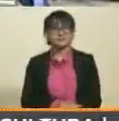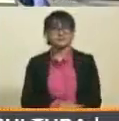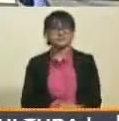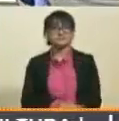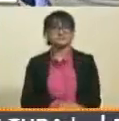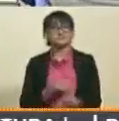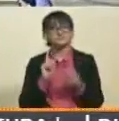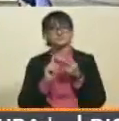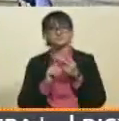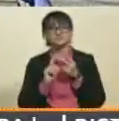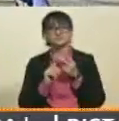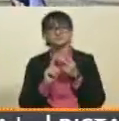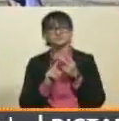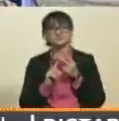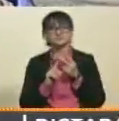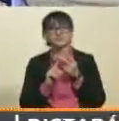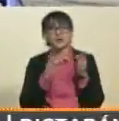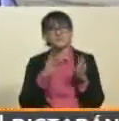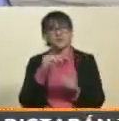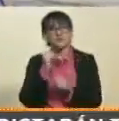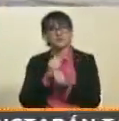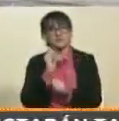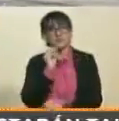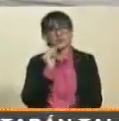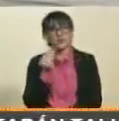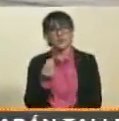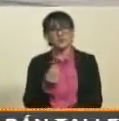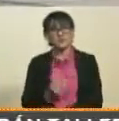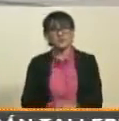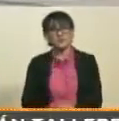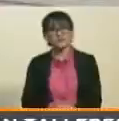Segundo lugar, el Plan Chamba Juvenil.